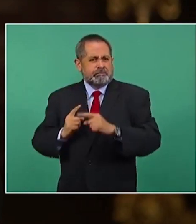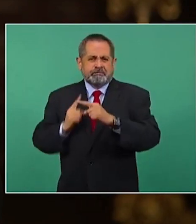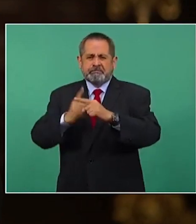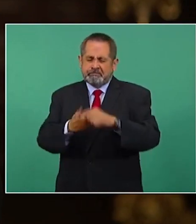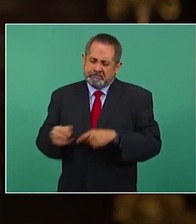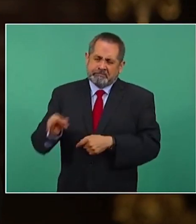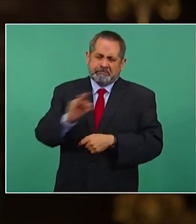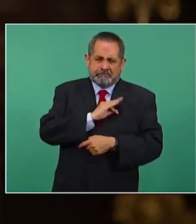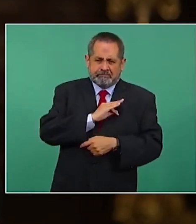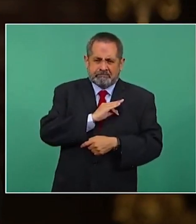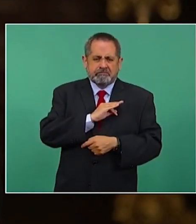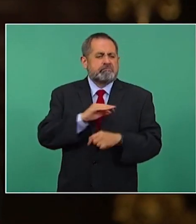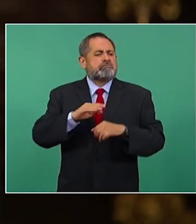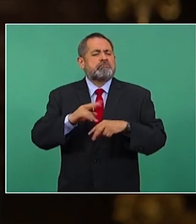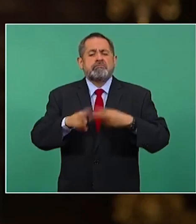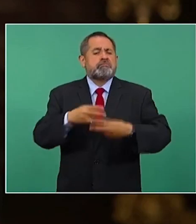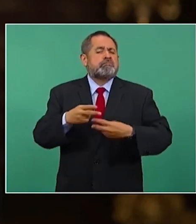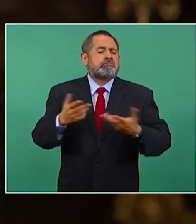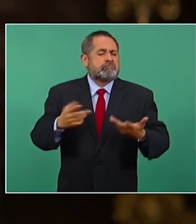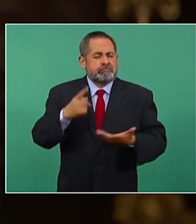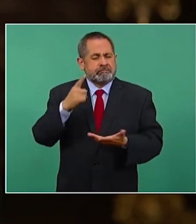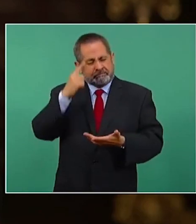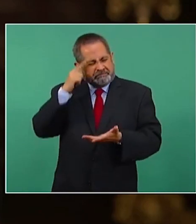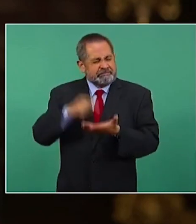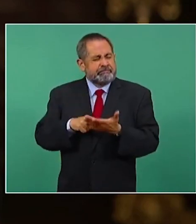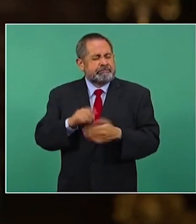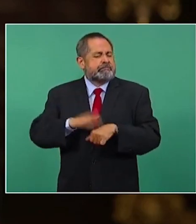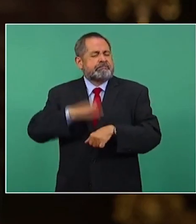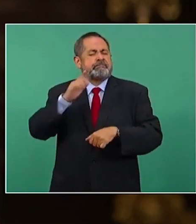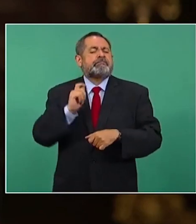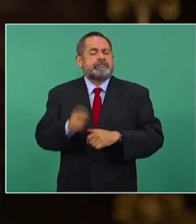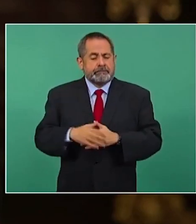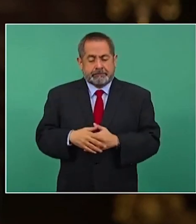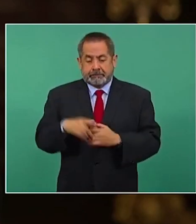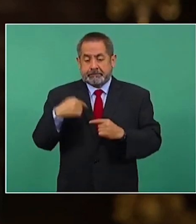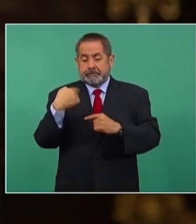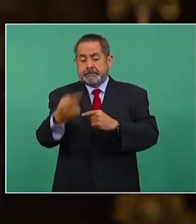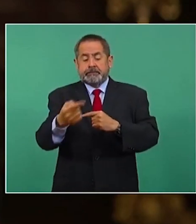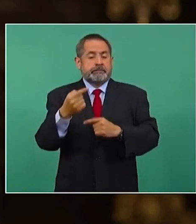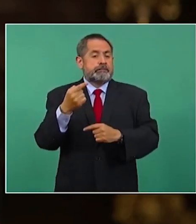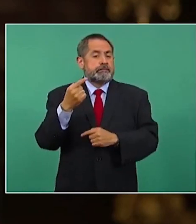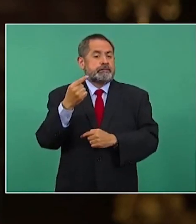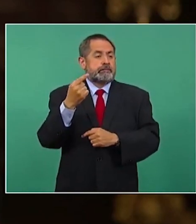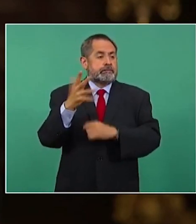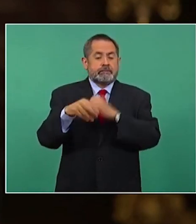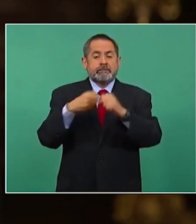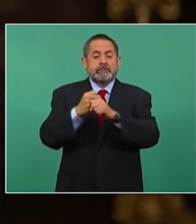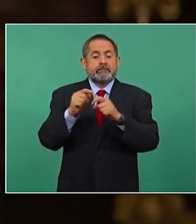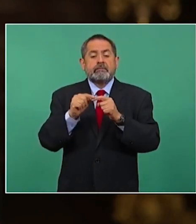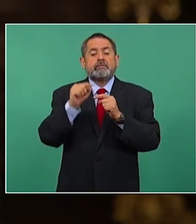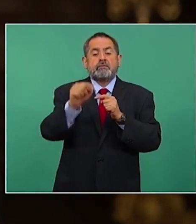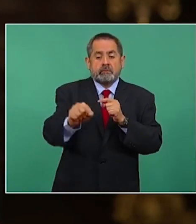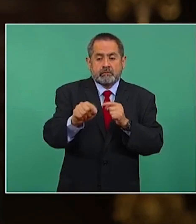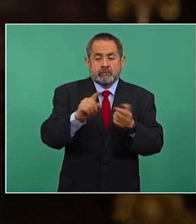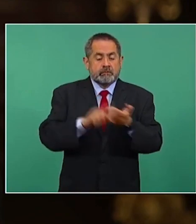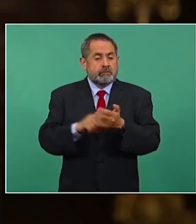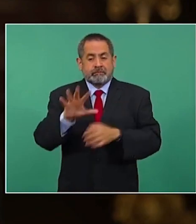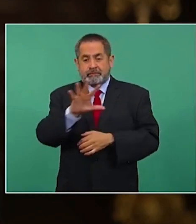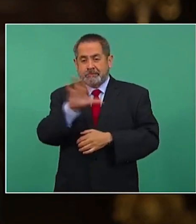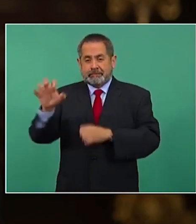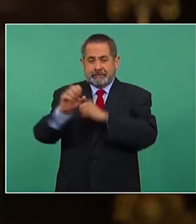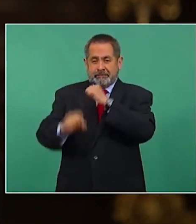de el siglo XVI, pero no sé qué quiso decir con